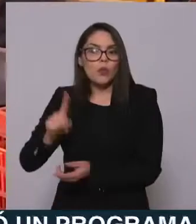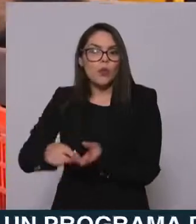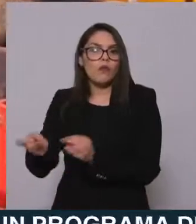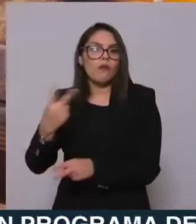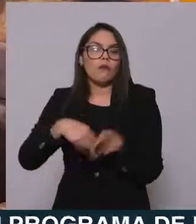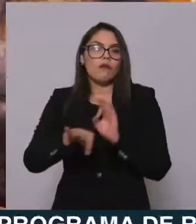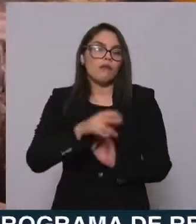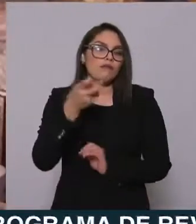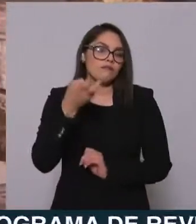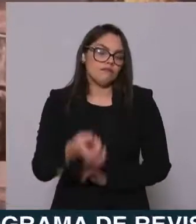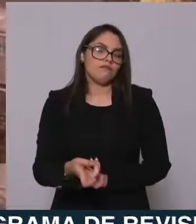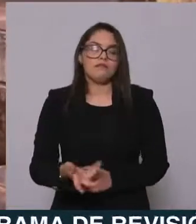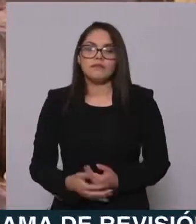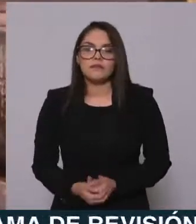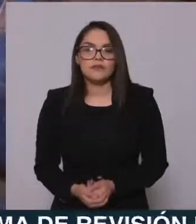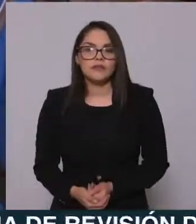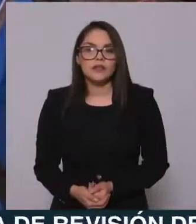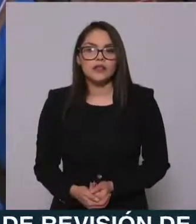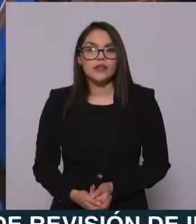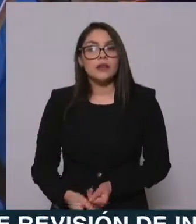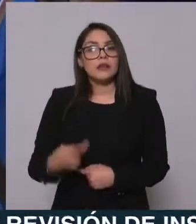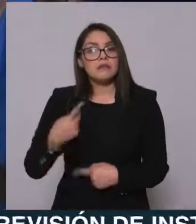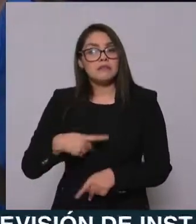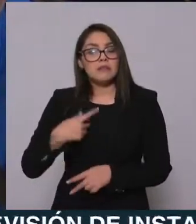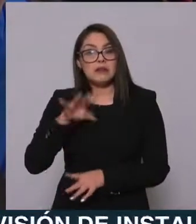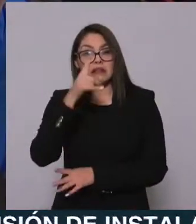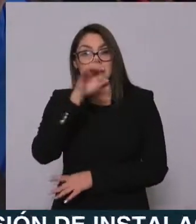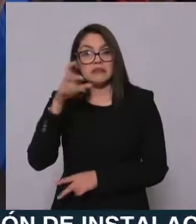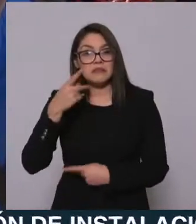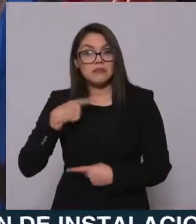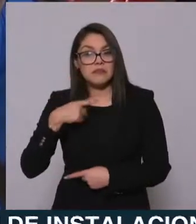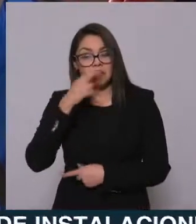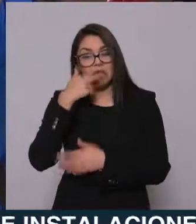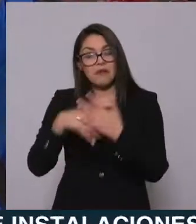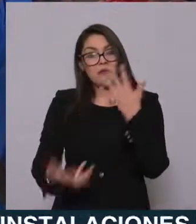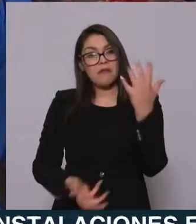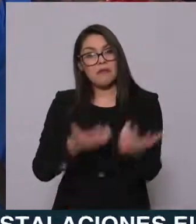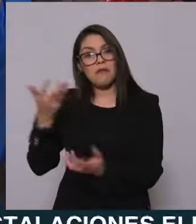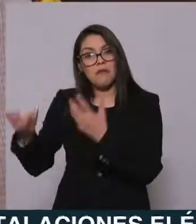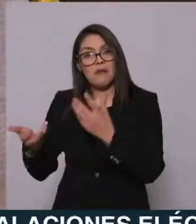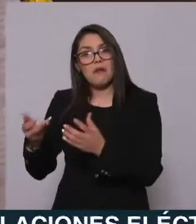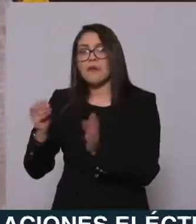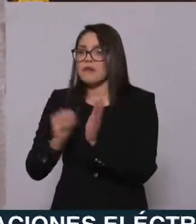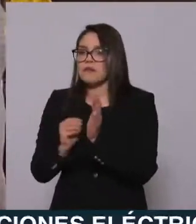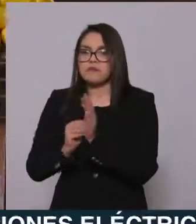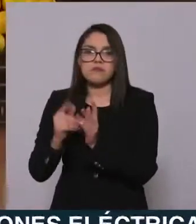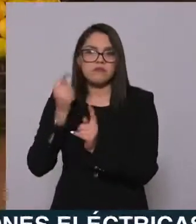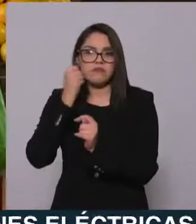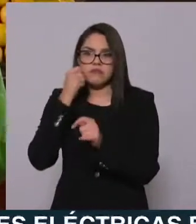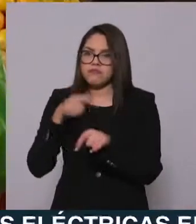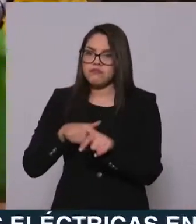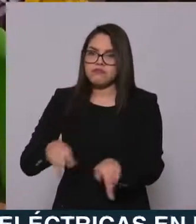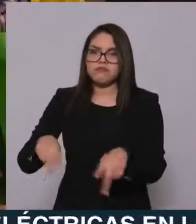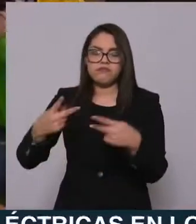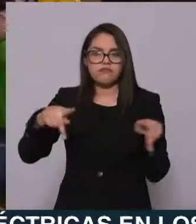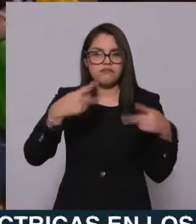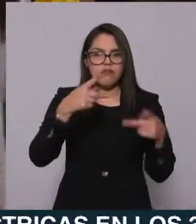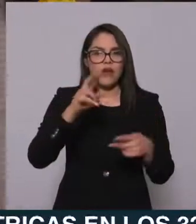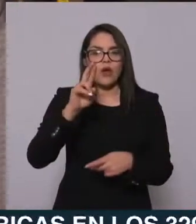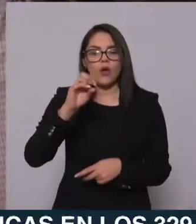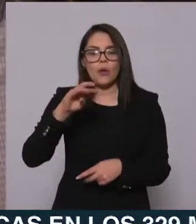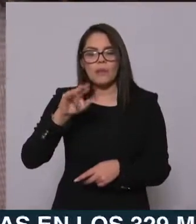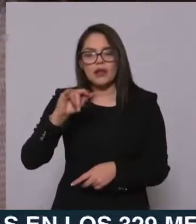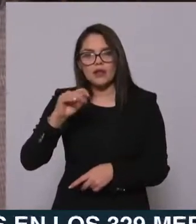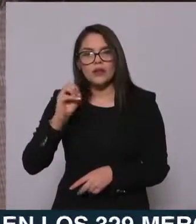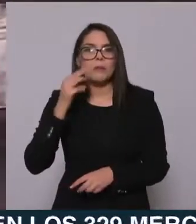de 700 locatarios afectados por el siniestro continúan con sus ventas al interior del mercado en este fin de año. Romeritos, manzanas y uvas aún se ofrecen a quienes